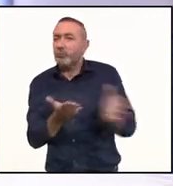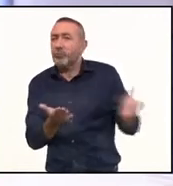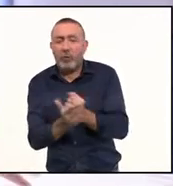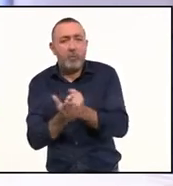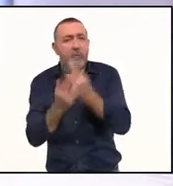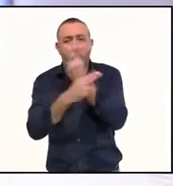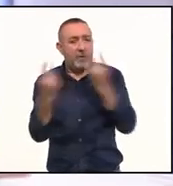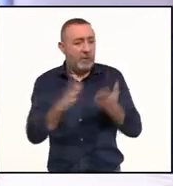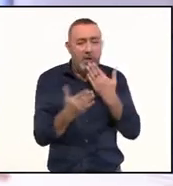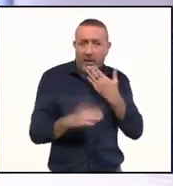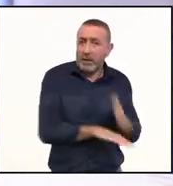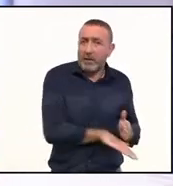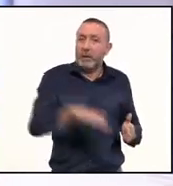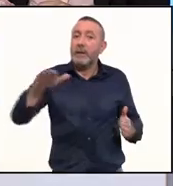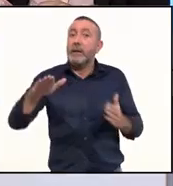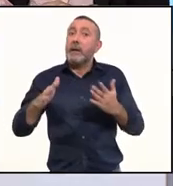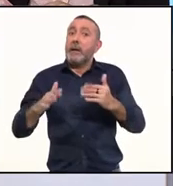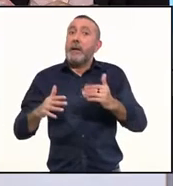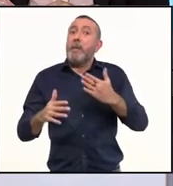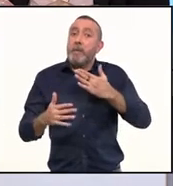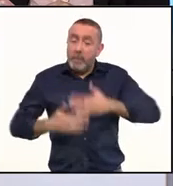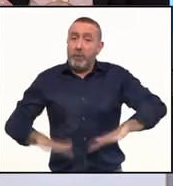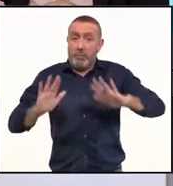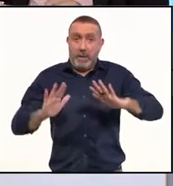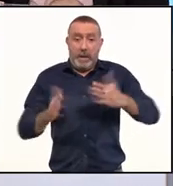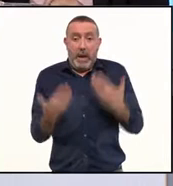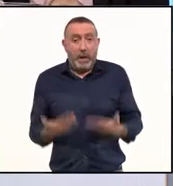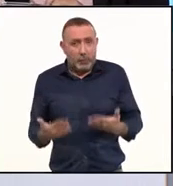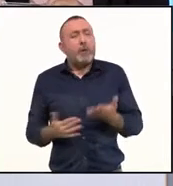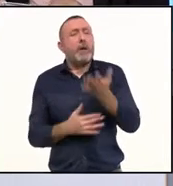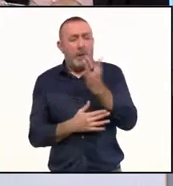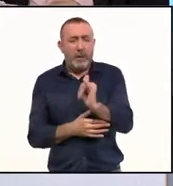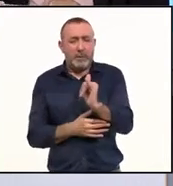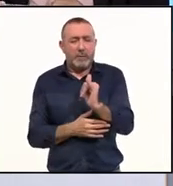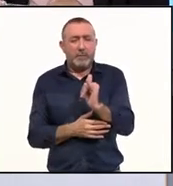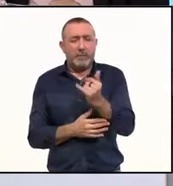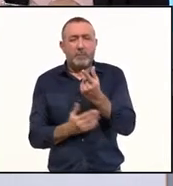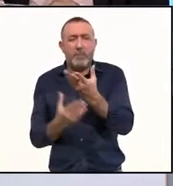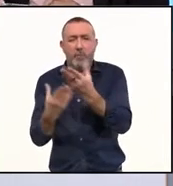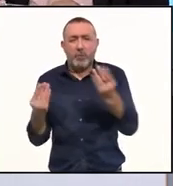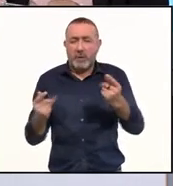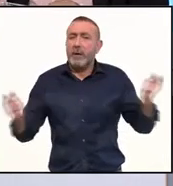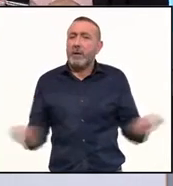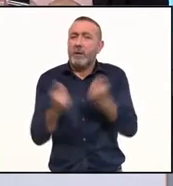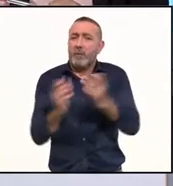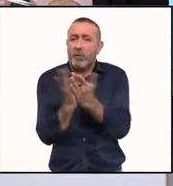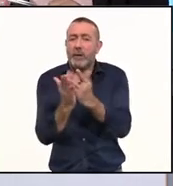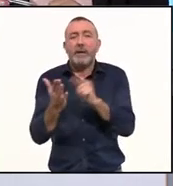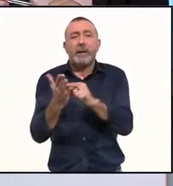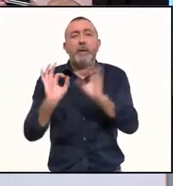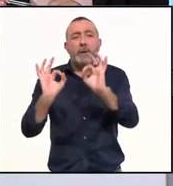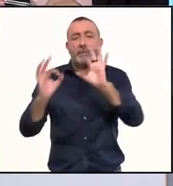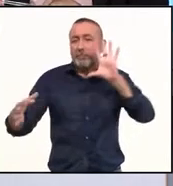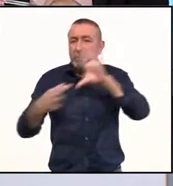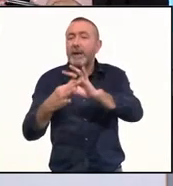además y afortunadamente incluso hoy en día hay una cantidad grandísima de publicaciones destinado al público infantil